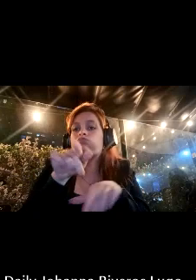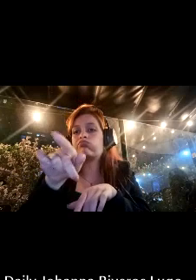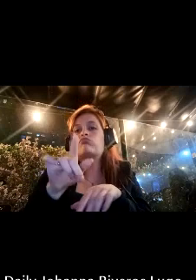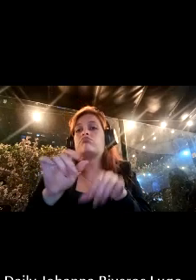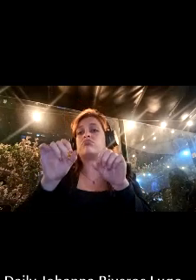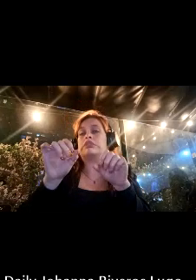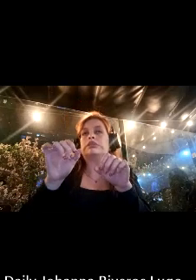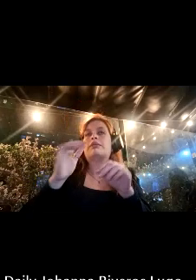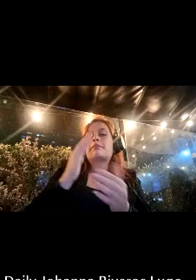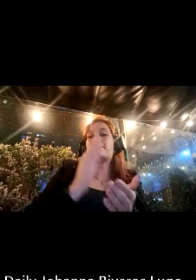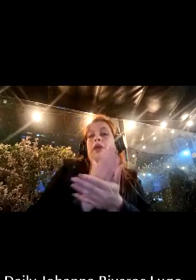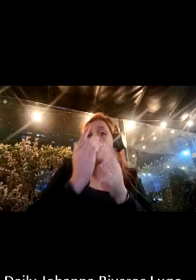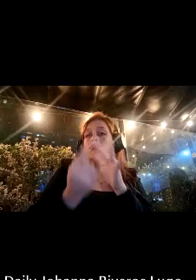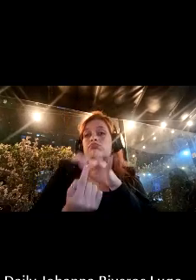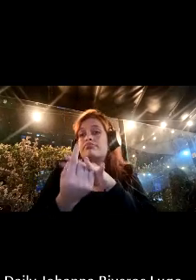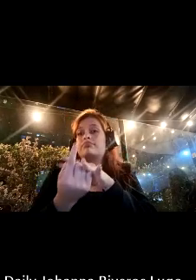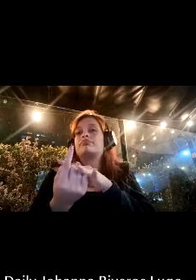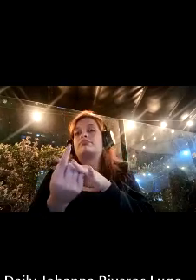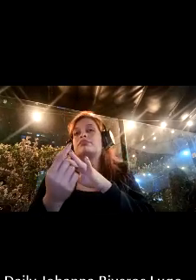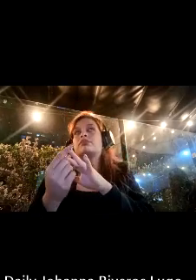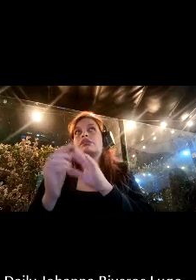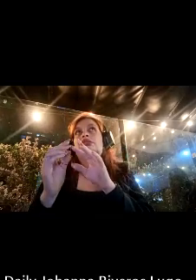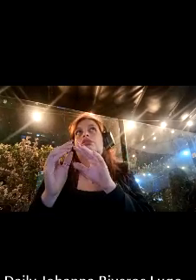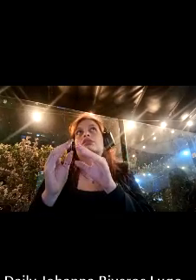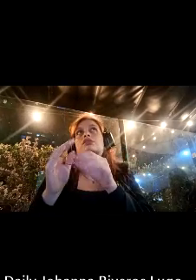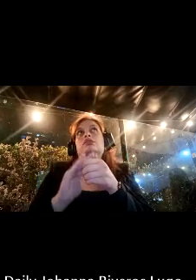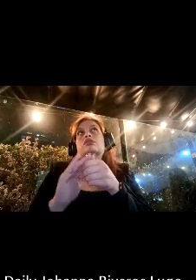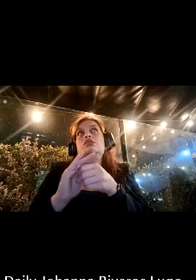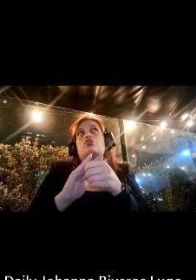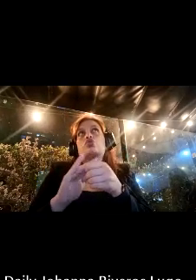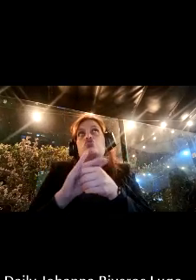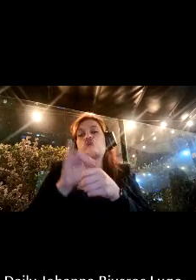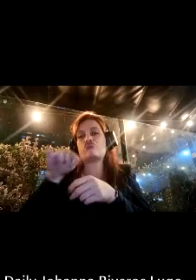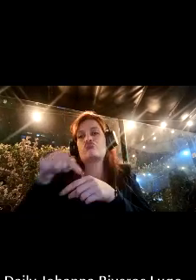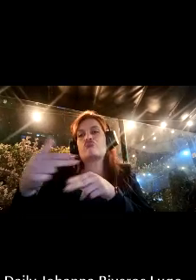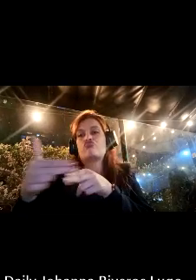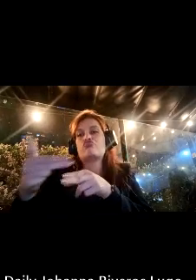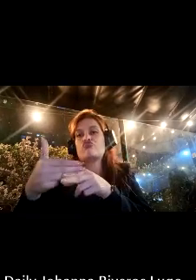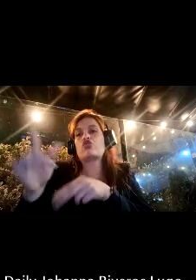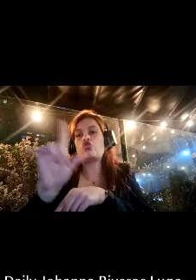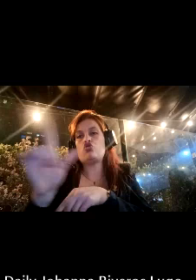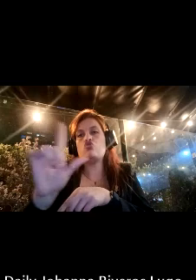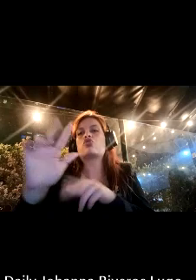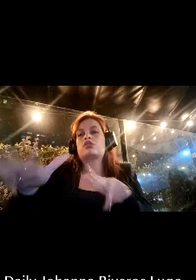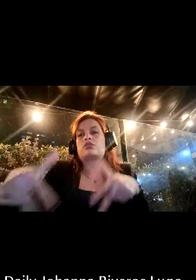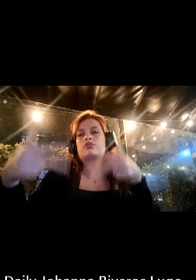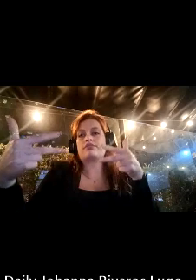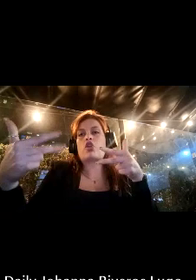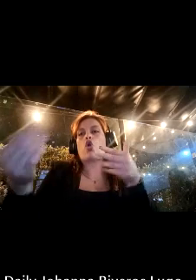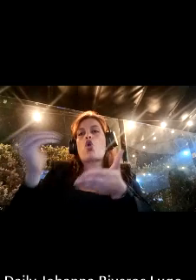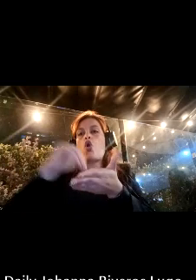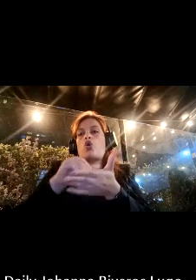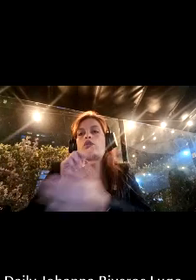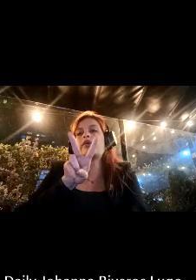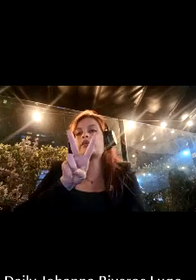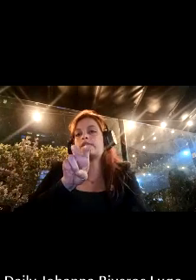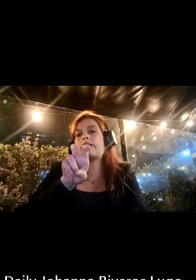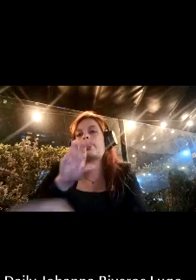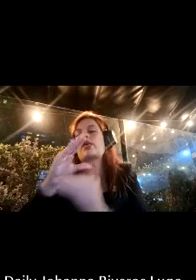sus dudas o inquietudes. ¿Listo? El lunes nos vamos a reunir nuevamente a las 7 de la noche.